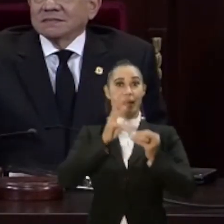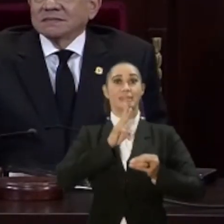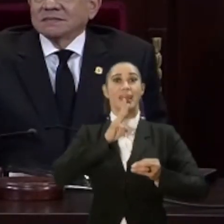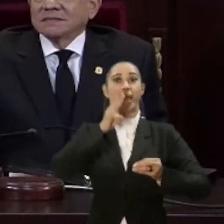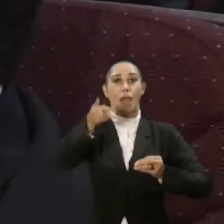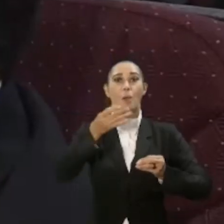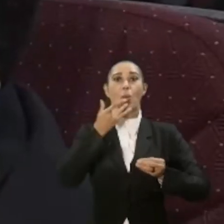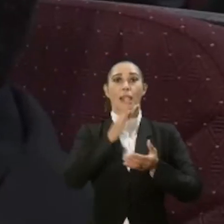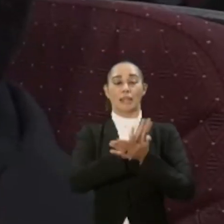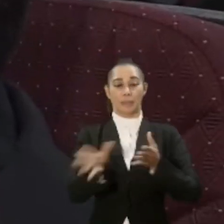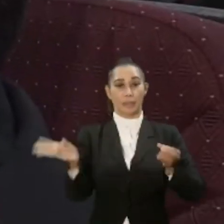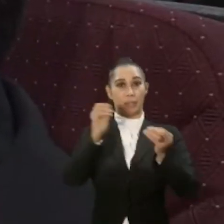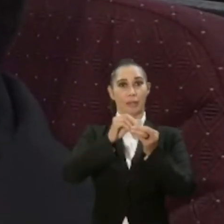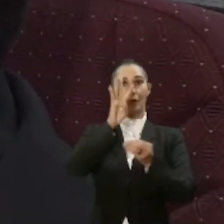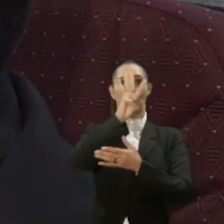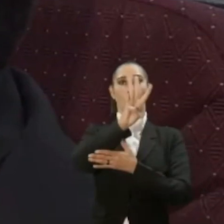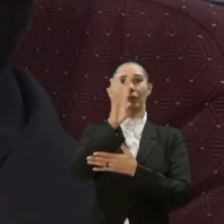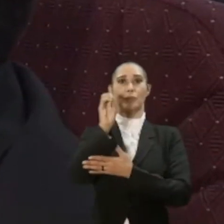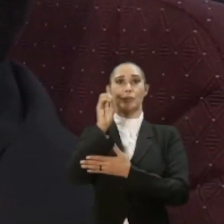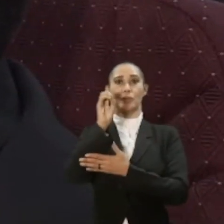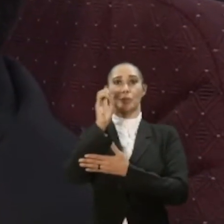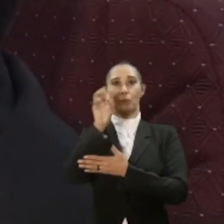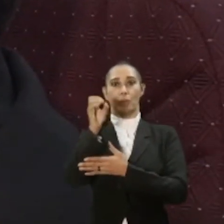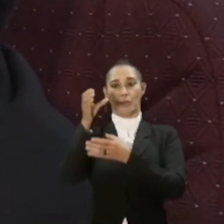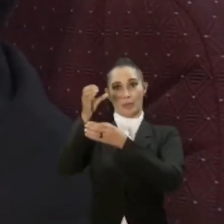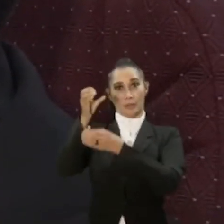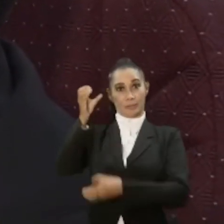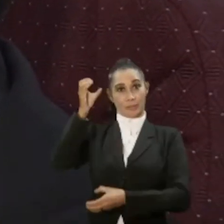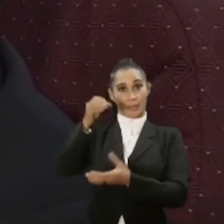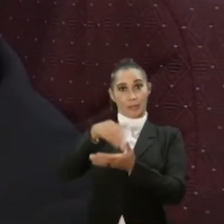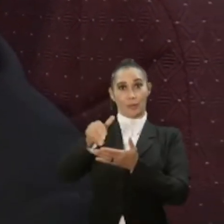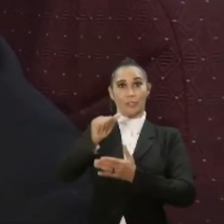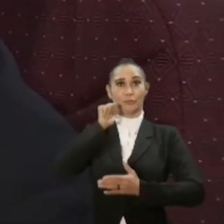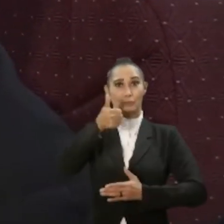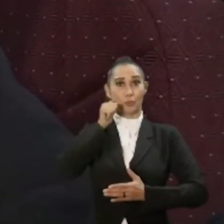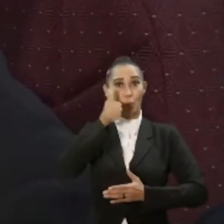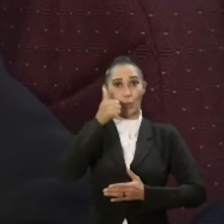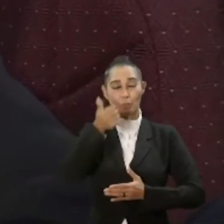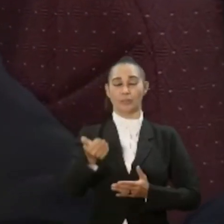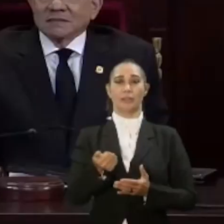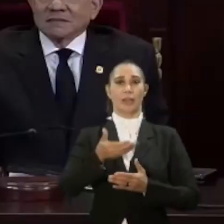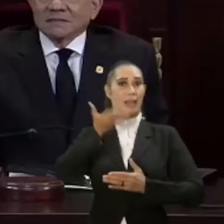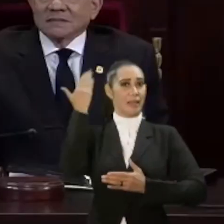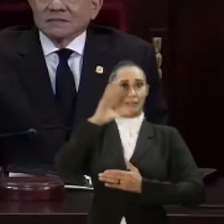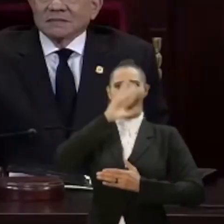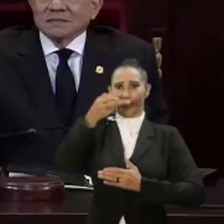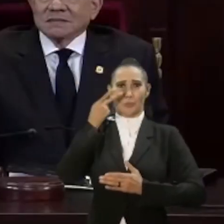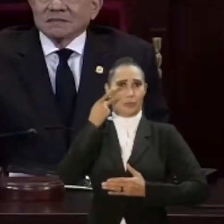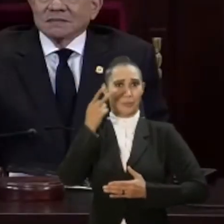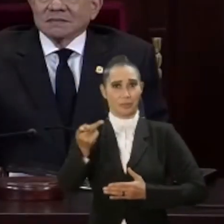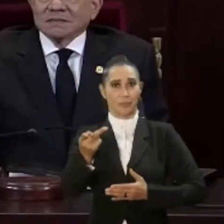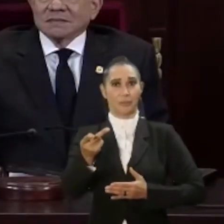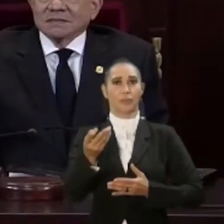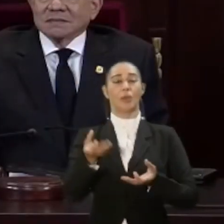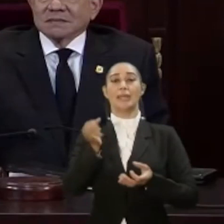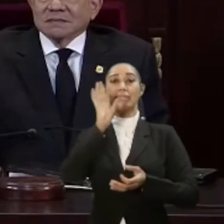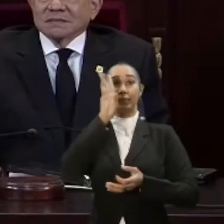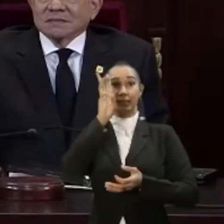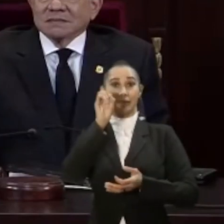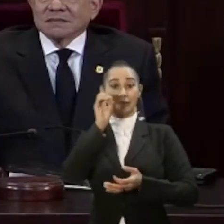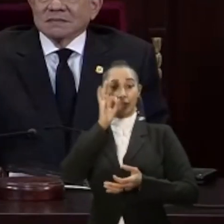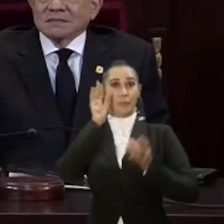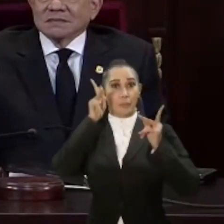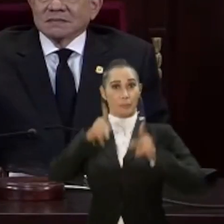llevándola a 445 millones de galones diarios, cifra récord, de la que se han beneficiado 600,000 personas